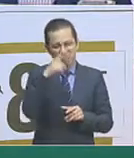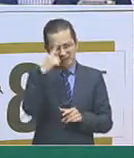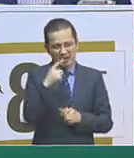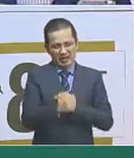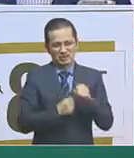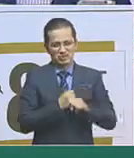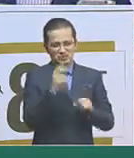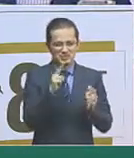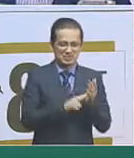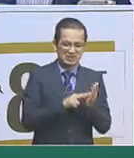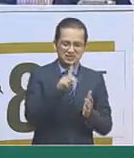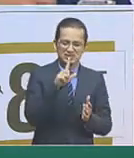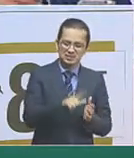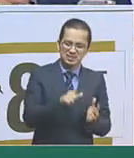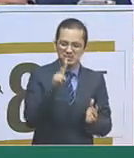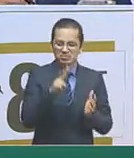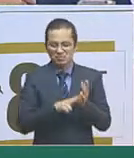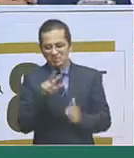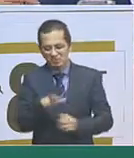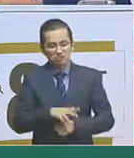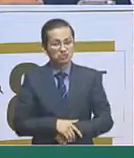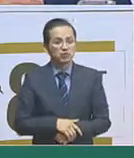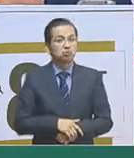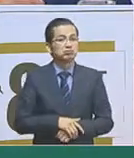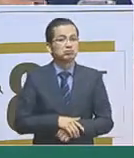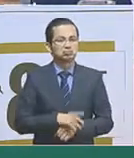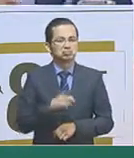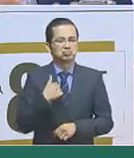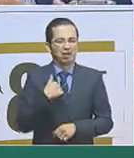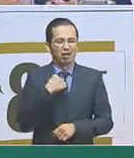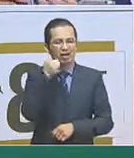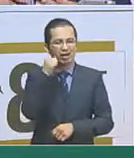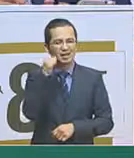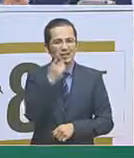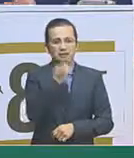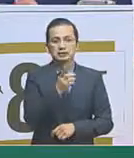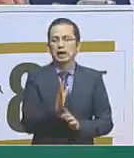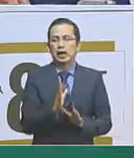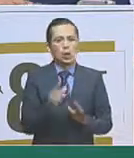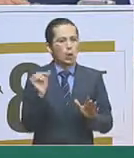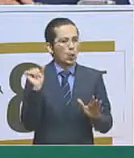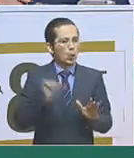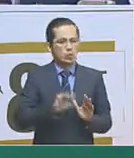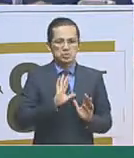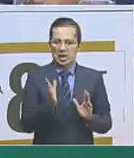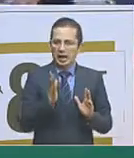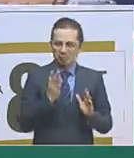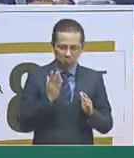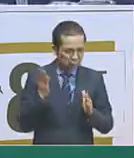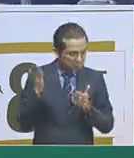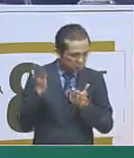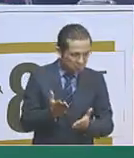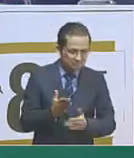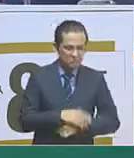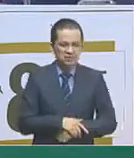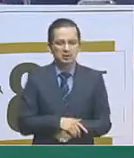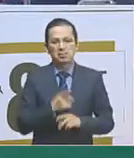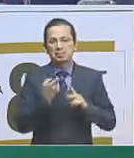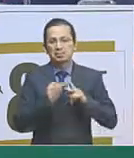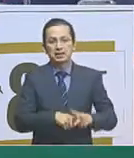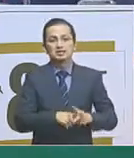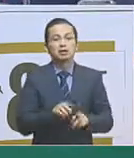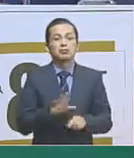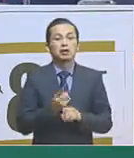yo decía ayer ya ya la curva de aprendizaje previa a todo lo que estábamos